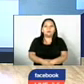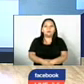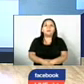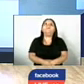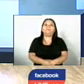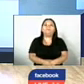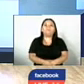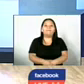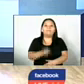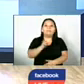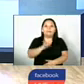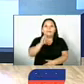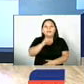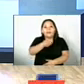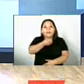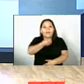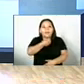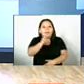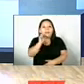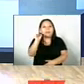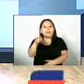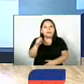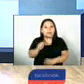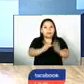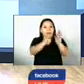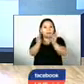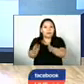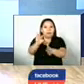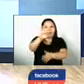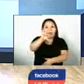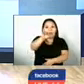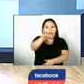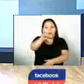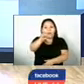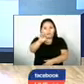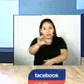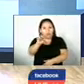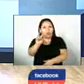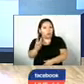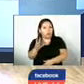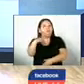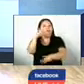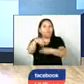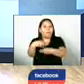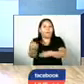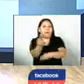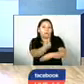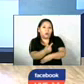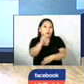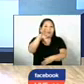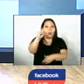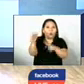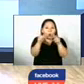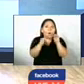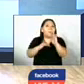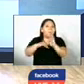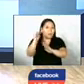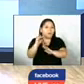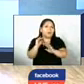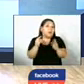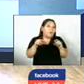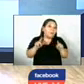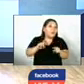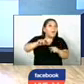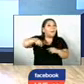sí correcto roxana como lo mencionaba en la fase 2 incluye a las personas mayores de 50 años pero específicamente